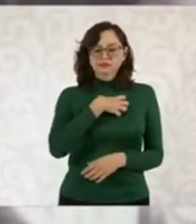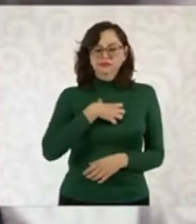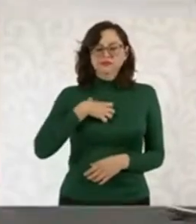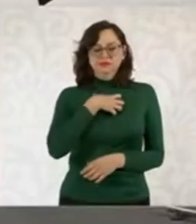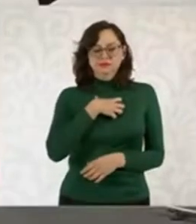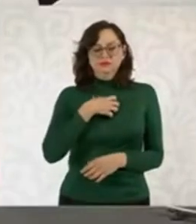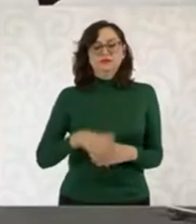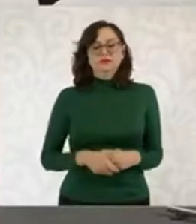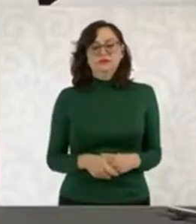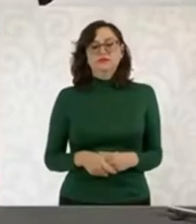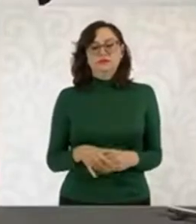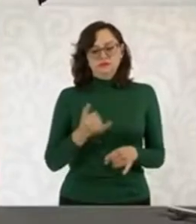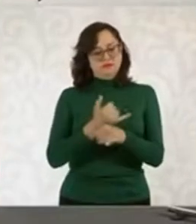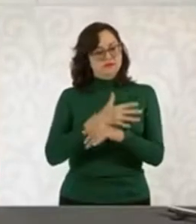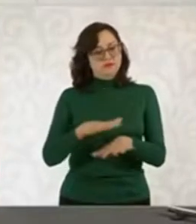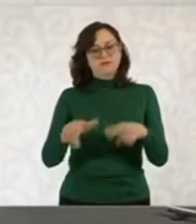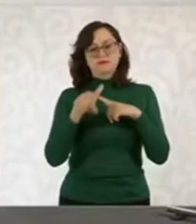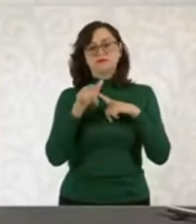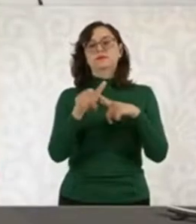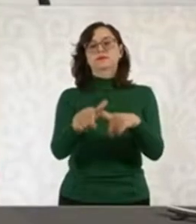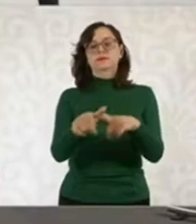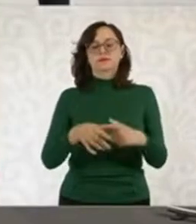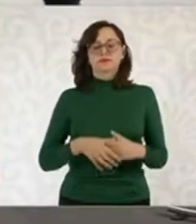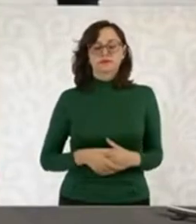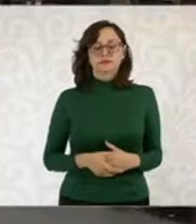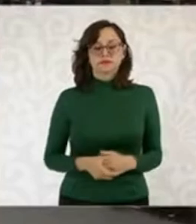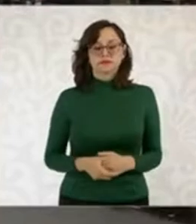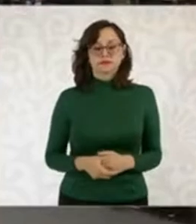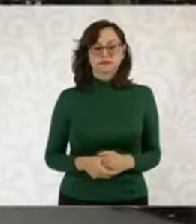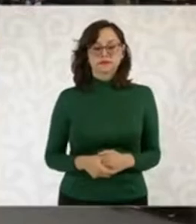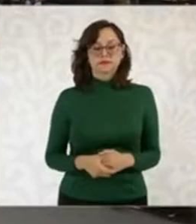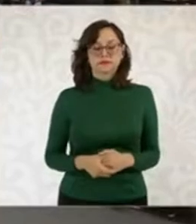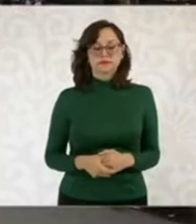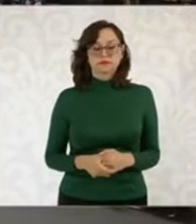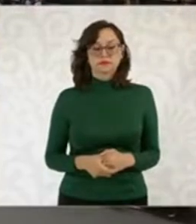queremos seguir informando sobre esto. Muchas gracias.